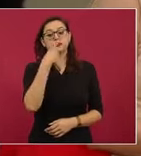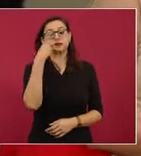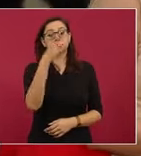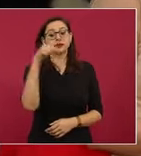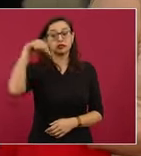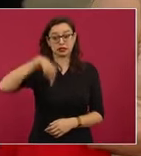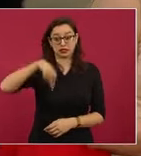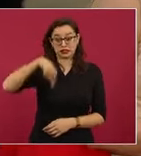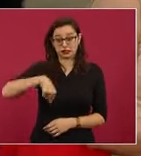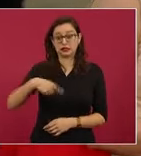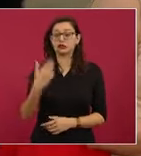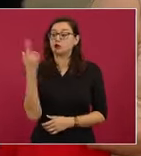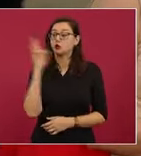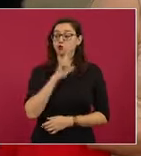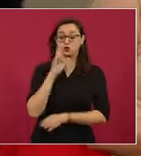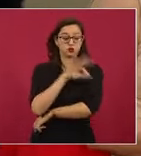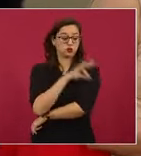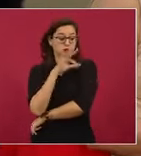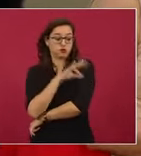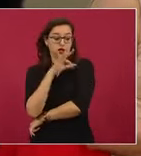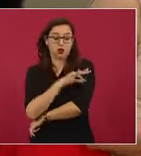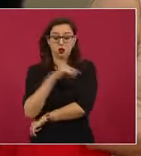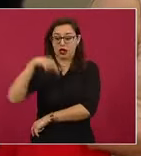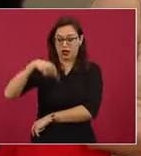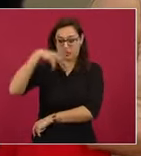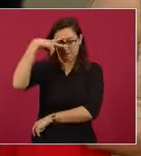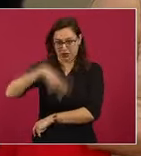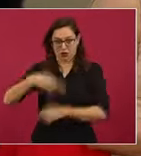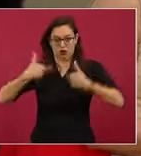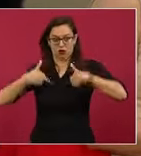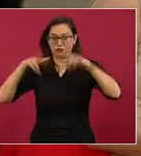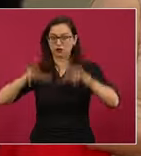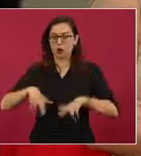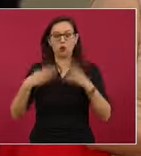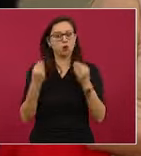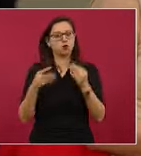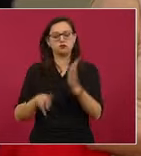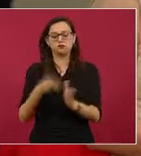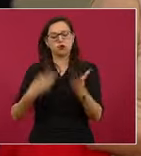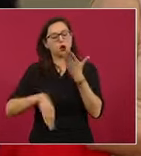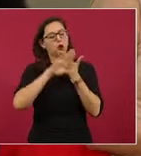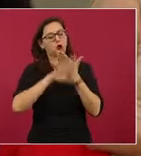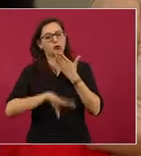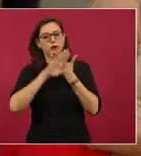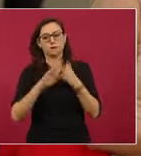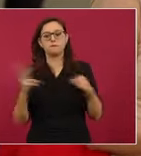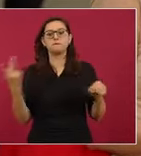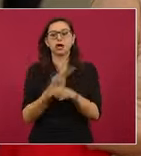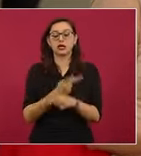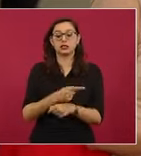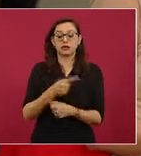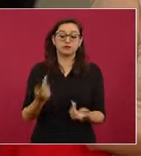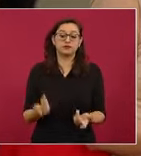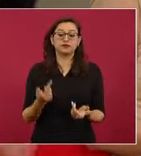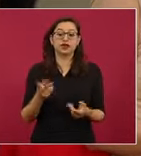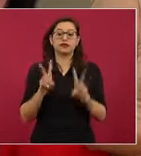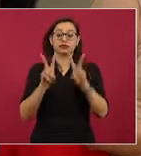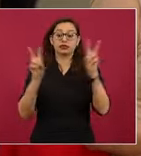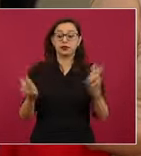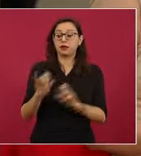en libertad de expresión. El día de ayer, en el servicio de sistema Easy, aquí en mexicano, que parece que